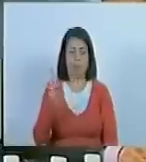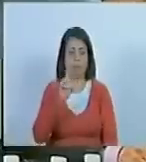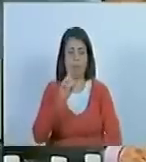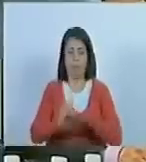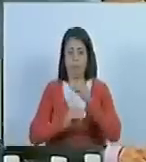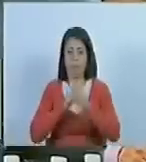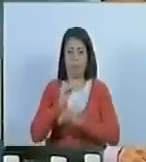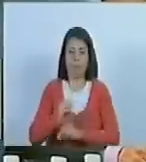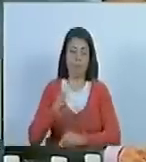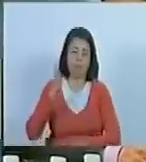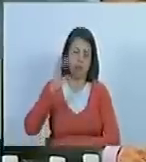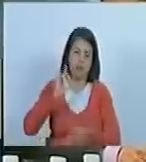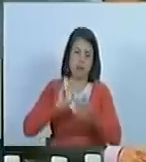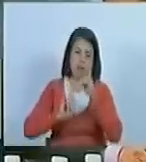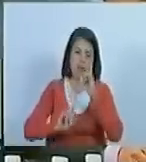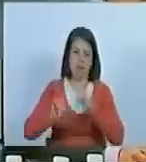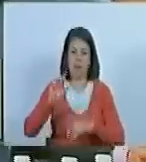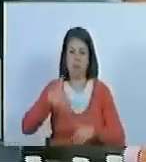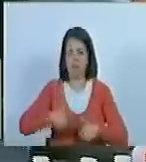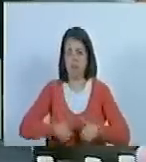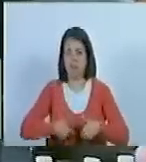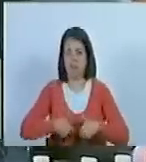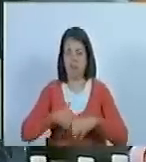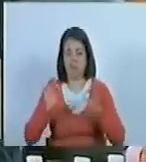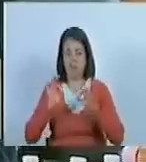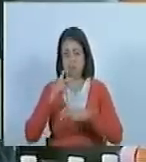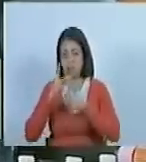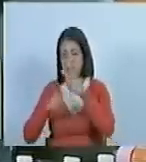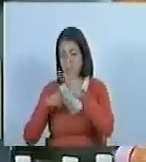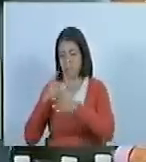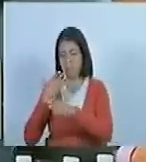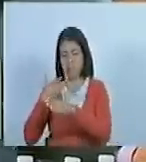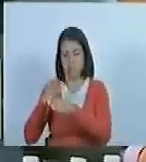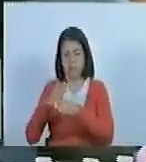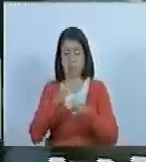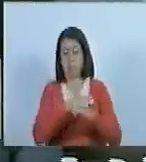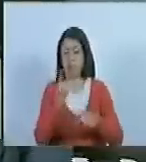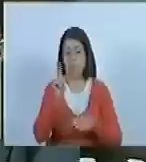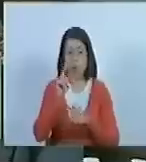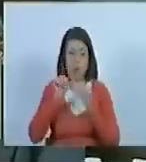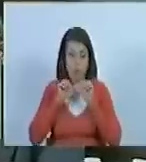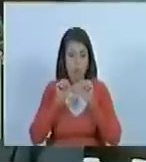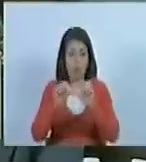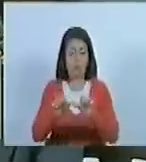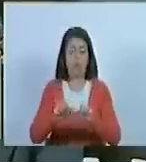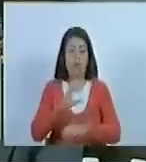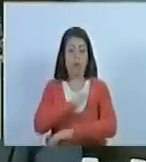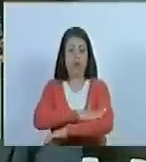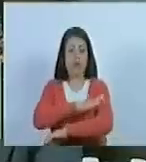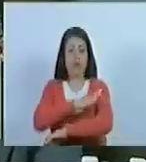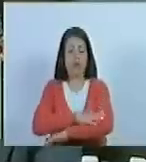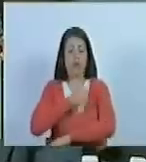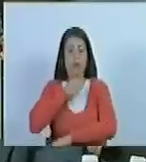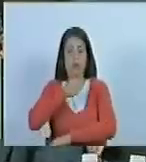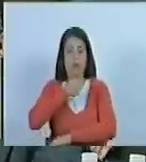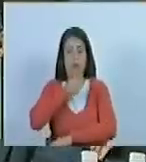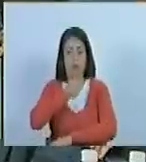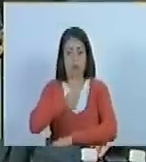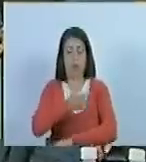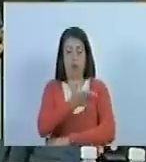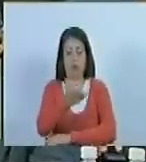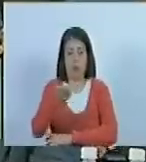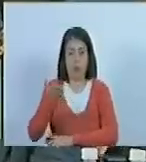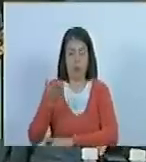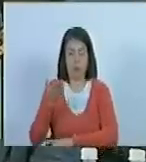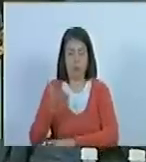haga a medias tintas, sin color político, y que prevalezca la ética periodista. A